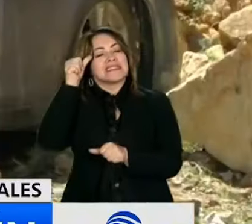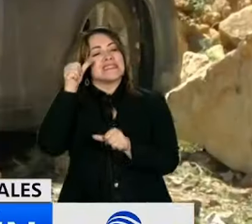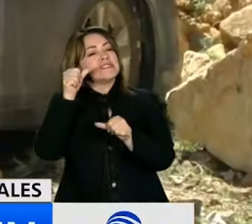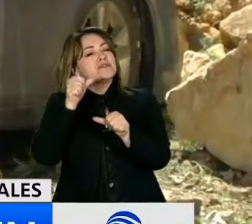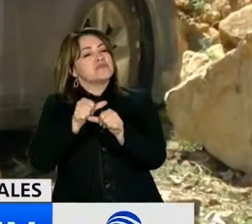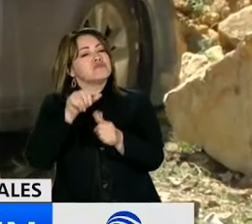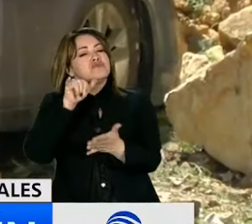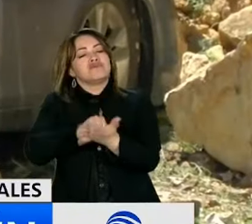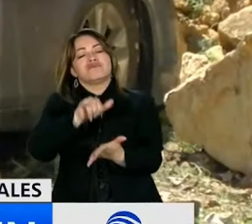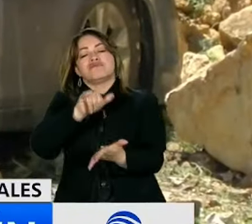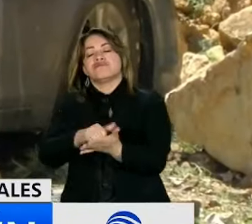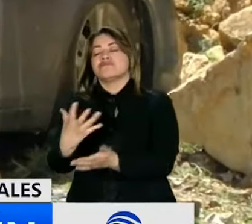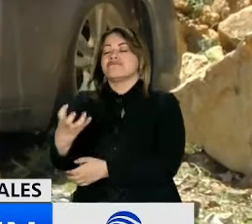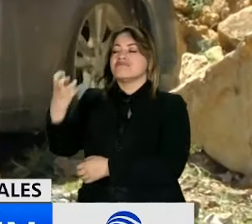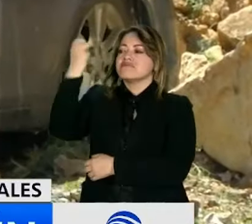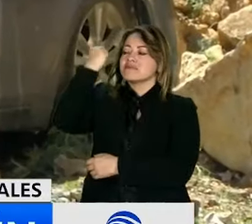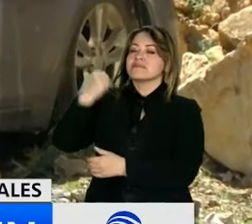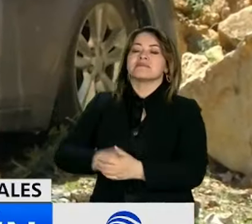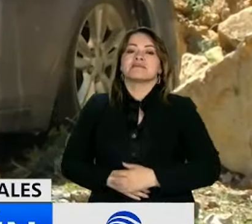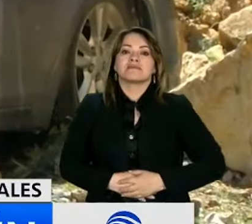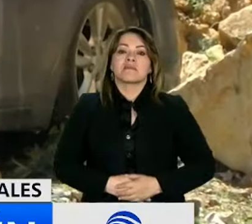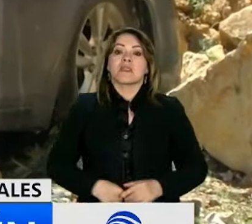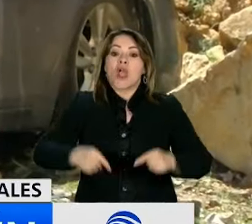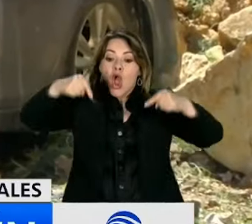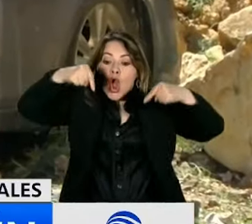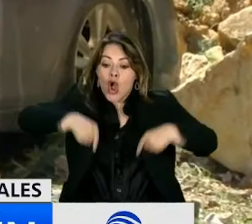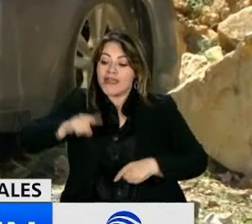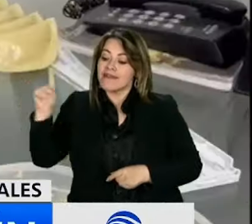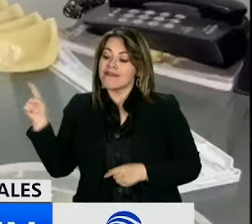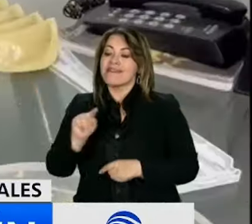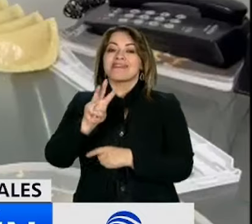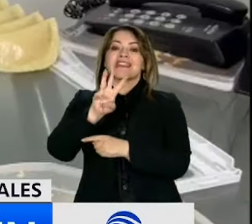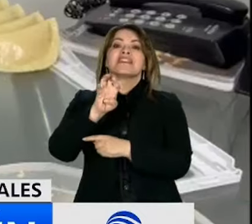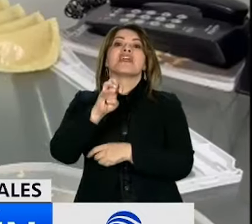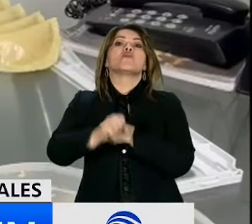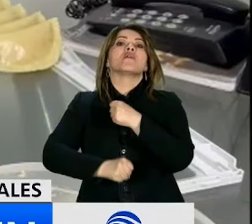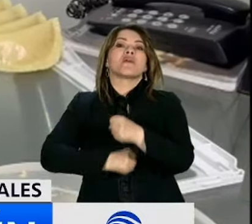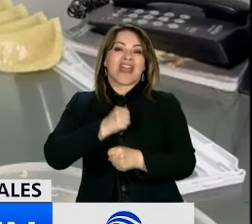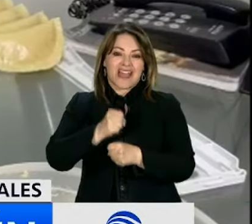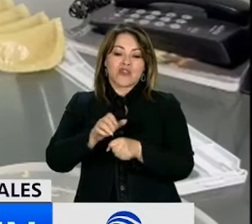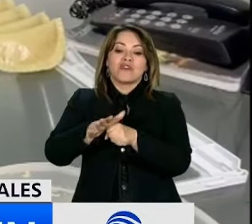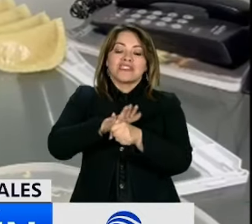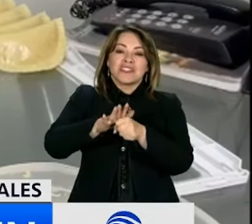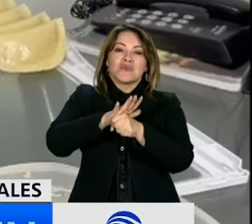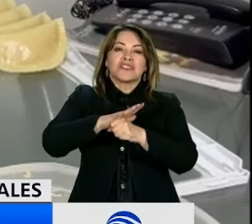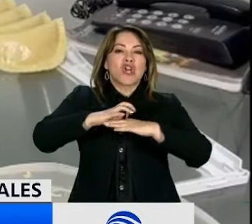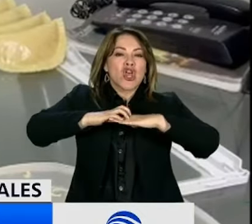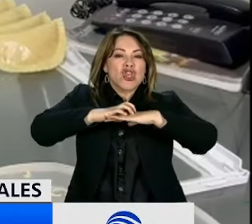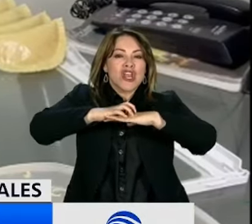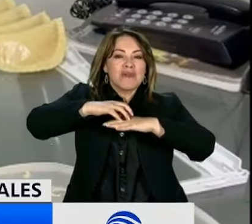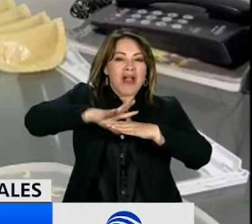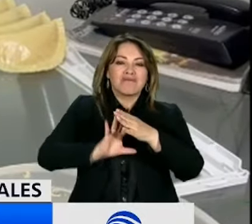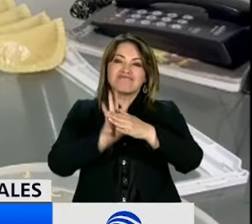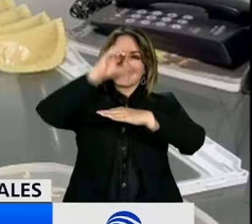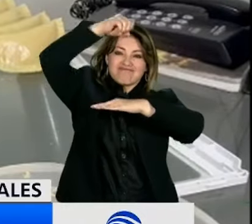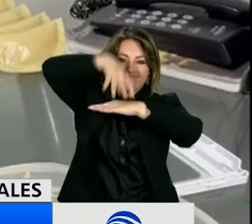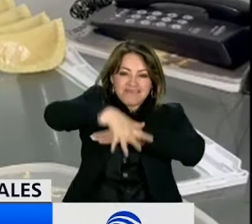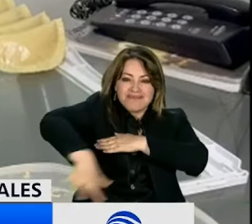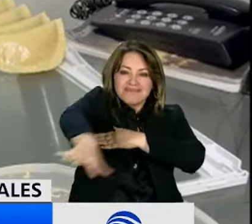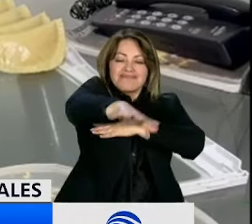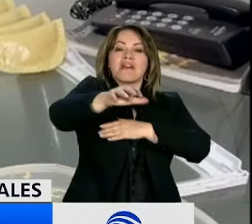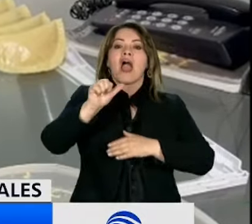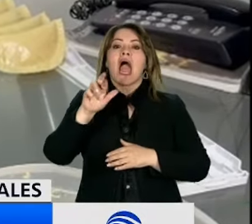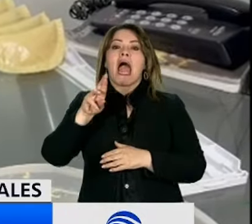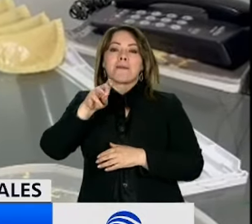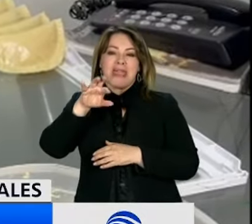momentos de aquella noche. Hoy estamos celebrando 39 años lo de Armero, entonces es una tragedia como si... Menos